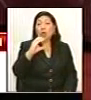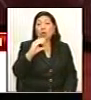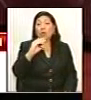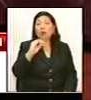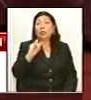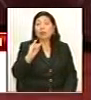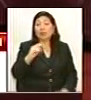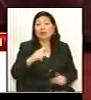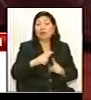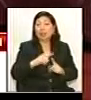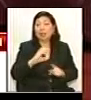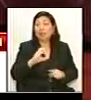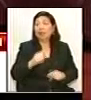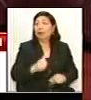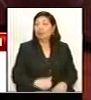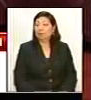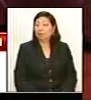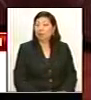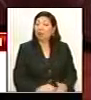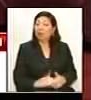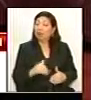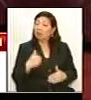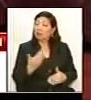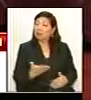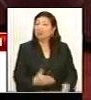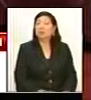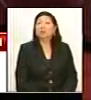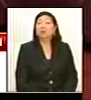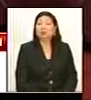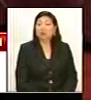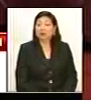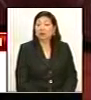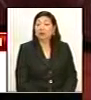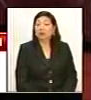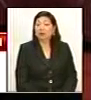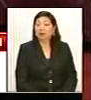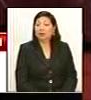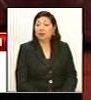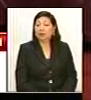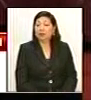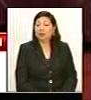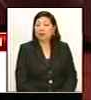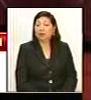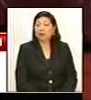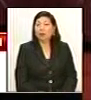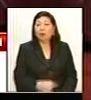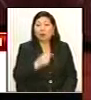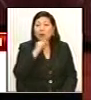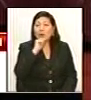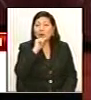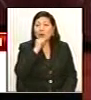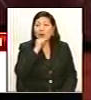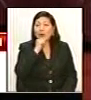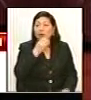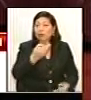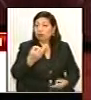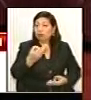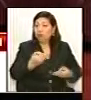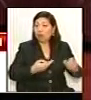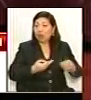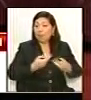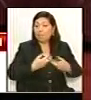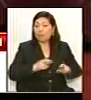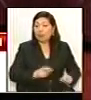funciones, se le otorgó. Y posteriormente se nombró a la señora contadora